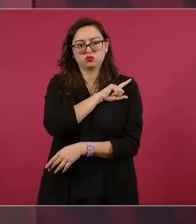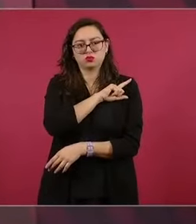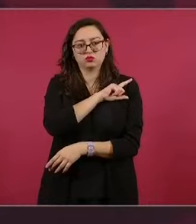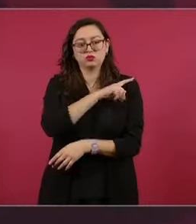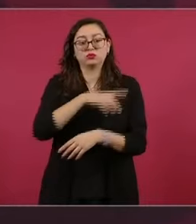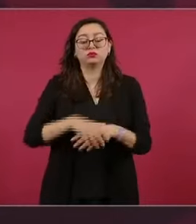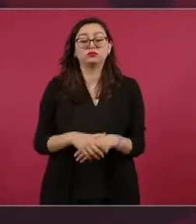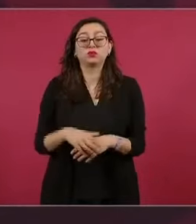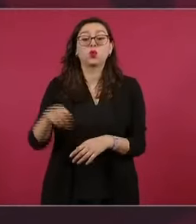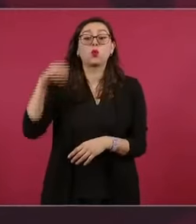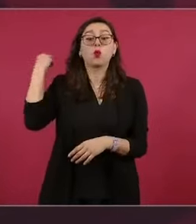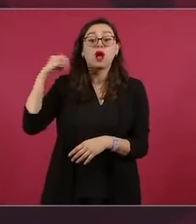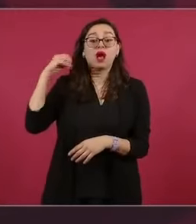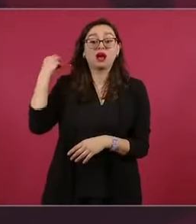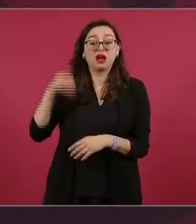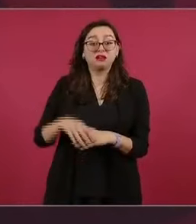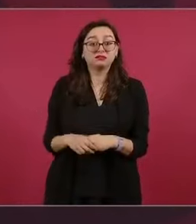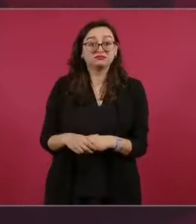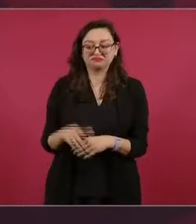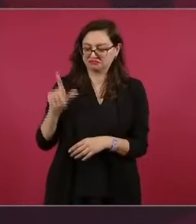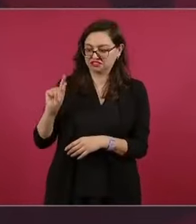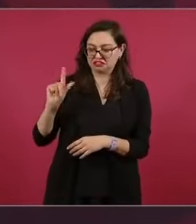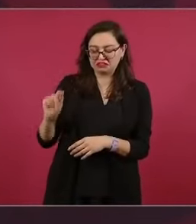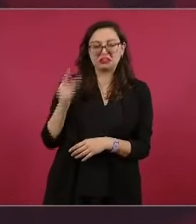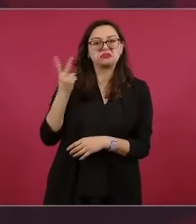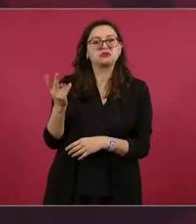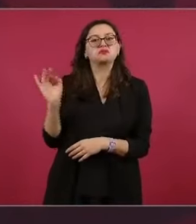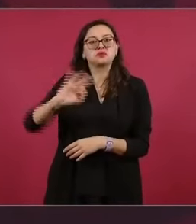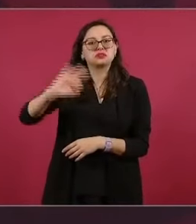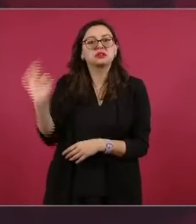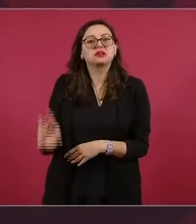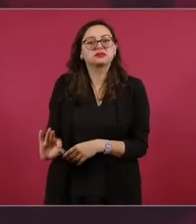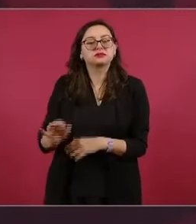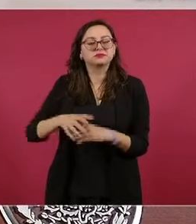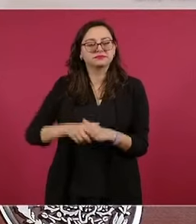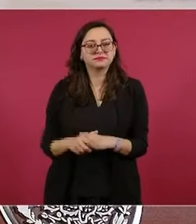En Oaxaca, 72%.